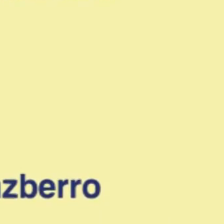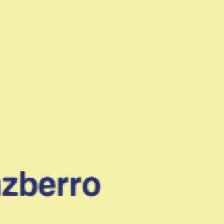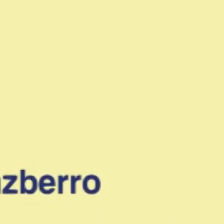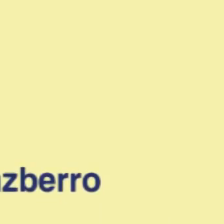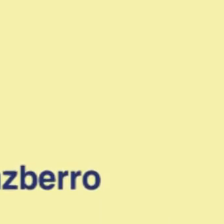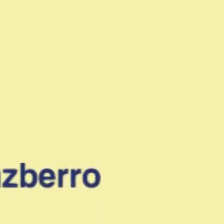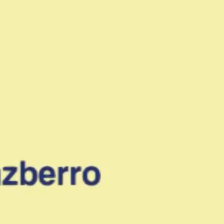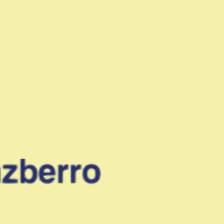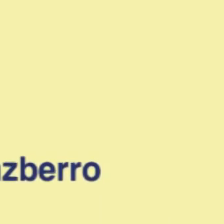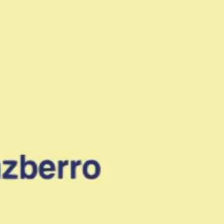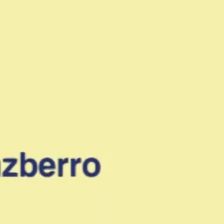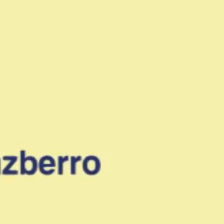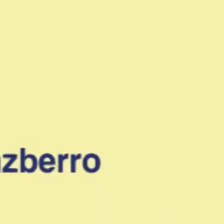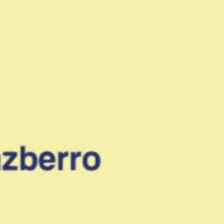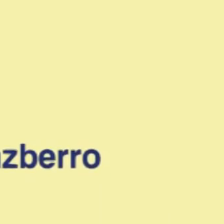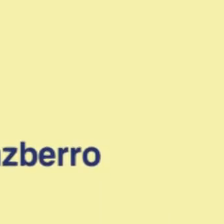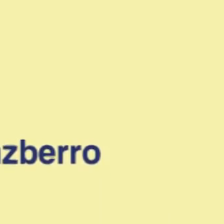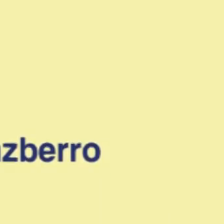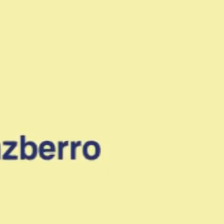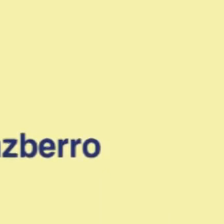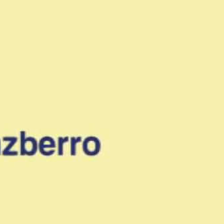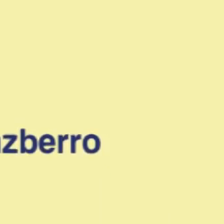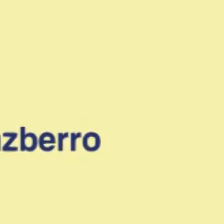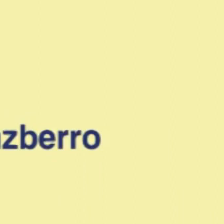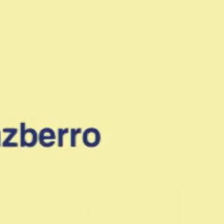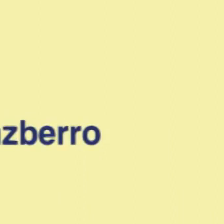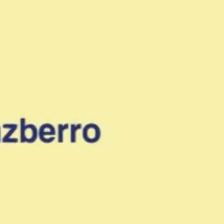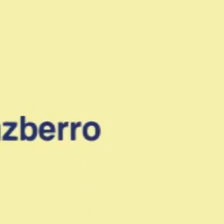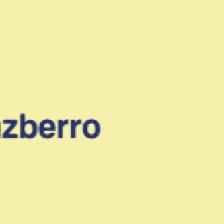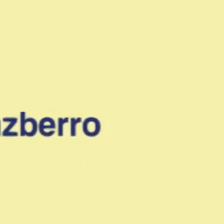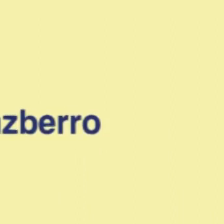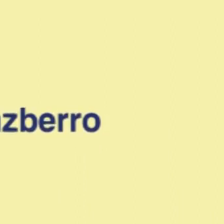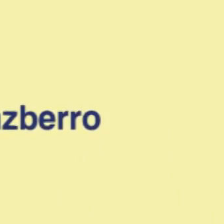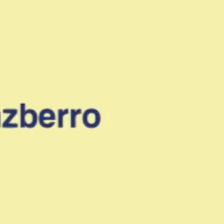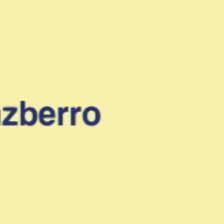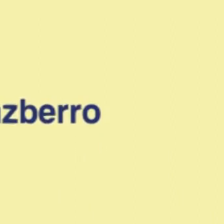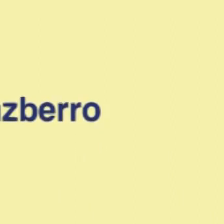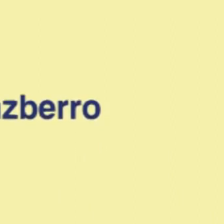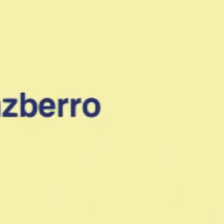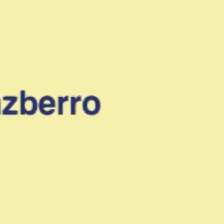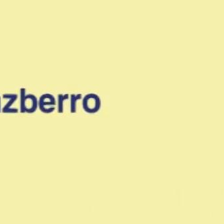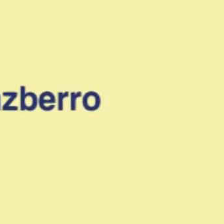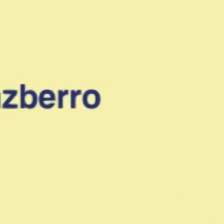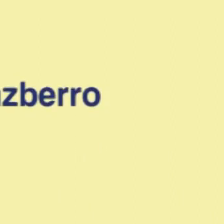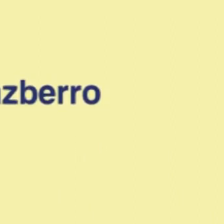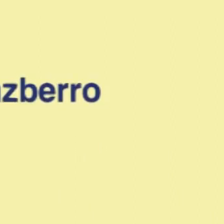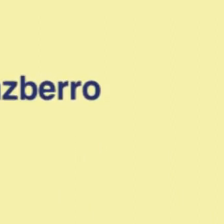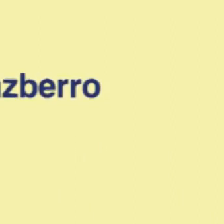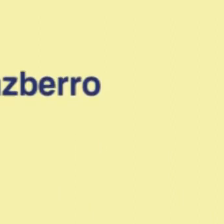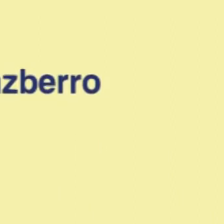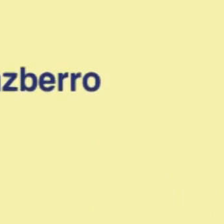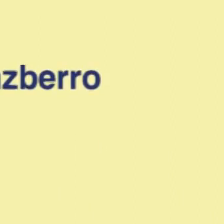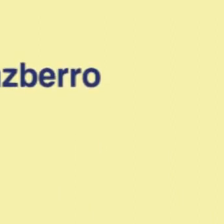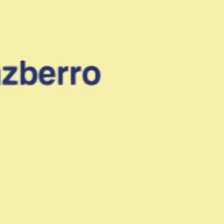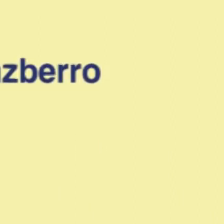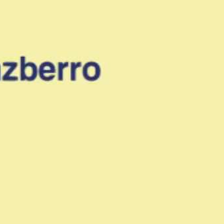Castellanos, Abril Sayé y Jerónimo Aznares. El tercer premio para el Liceo Departamental de Soriano, con un equipo compuesto por